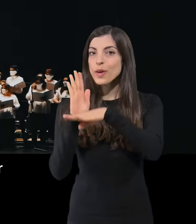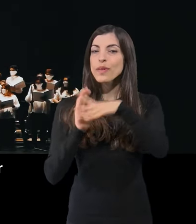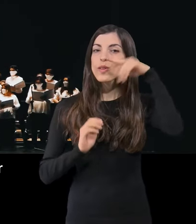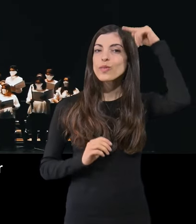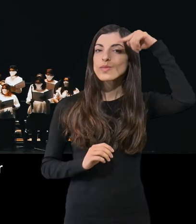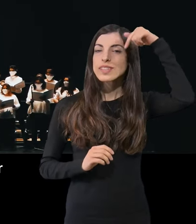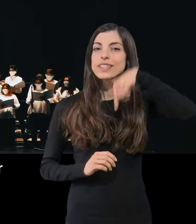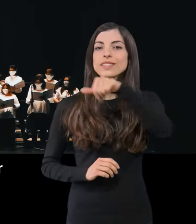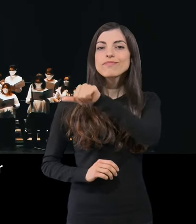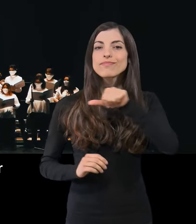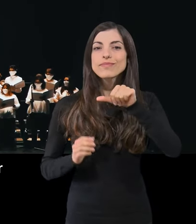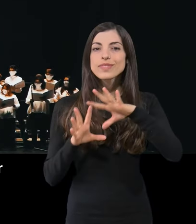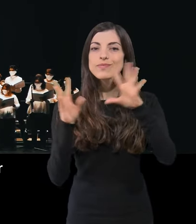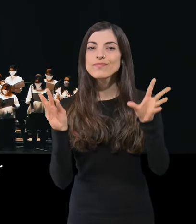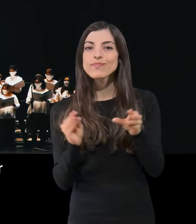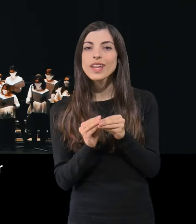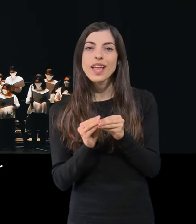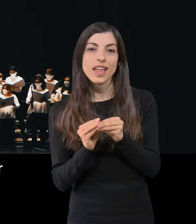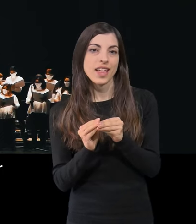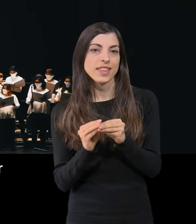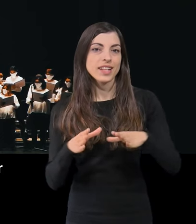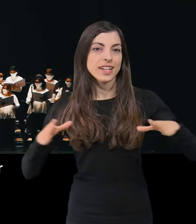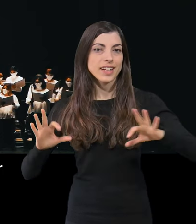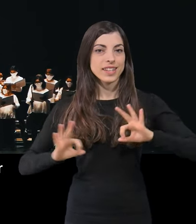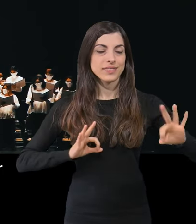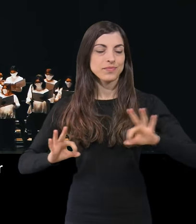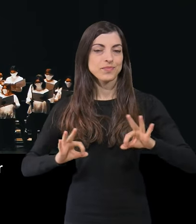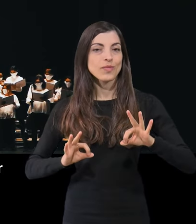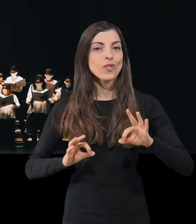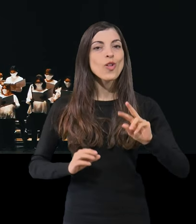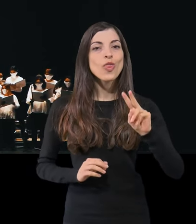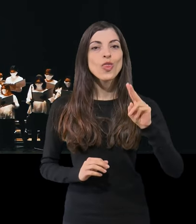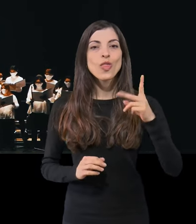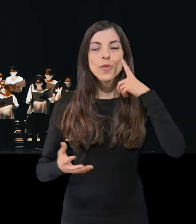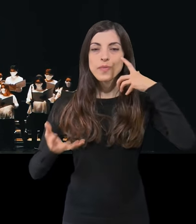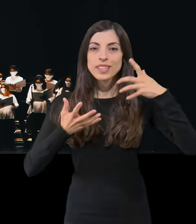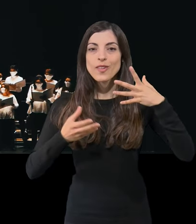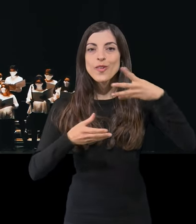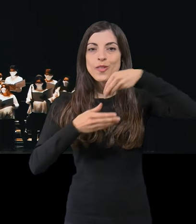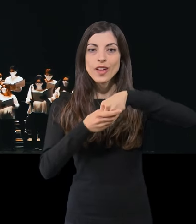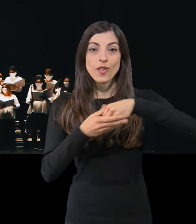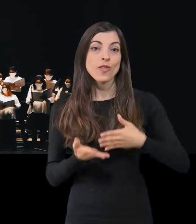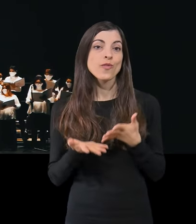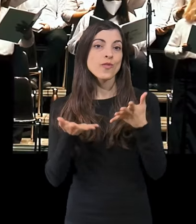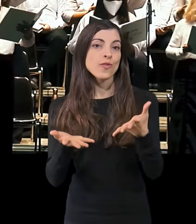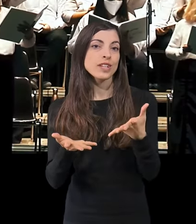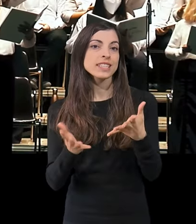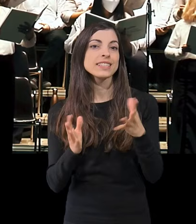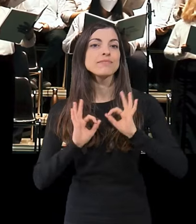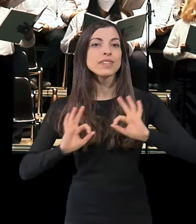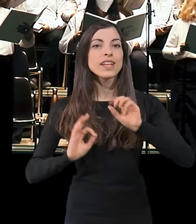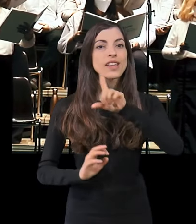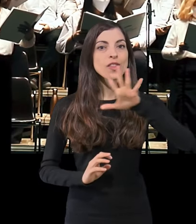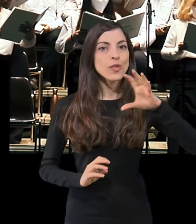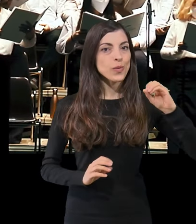La programación cultural de esta semana se va a concentrar en el Gran Teatro con dos espectáculos incluidos en la oferta especial por el